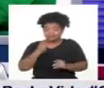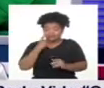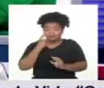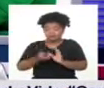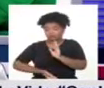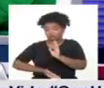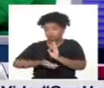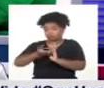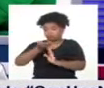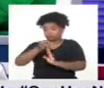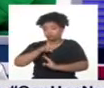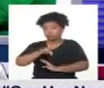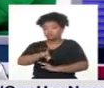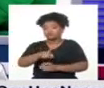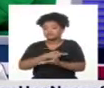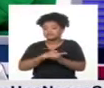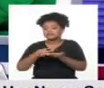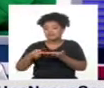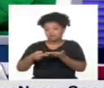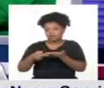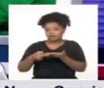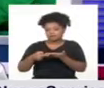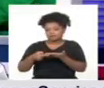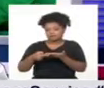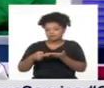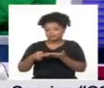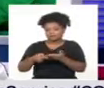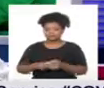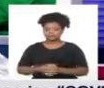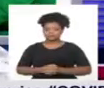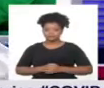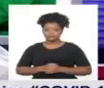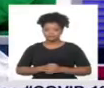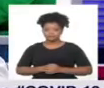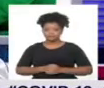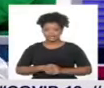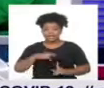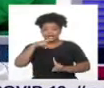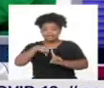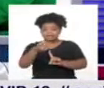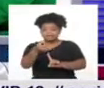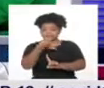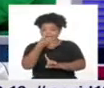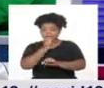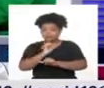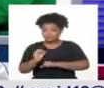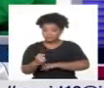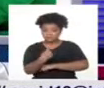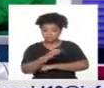últimas semanas. No solo el tratamiento, la atención previa,